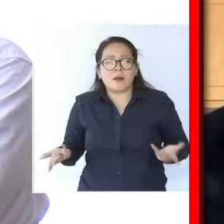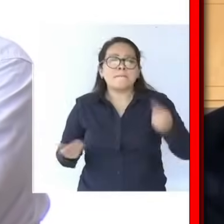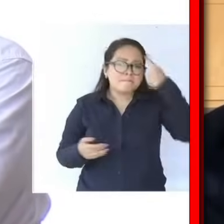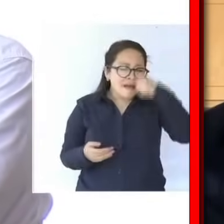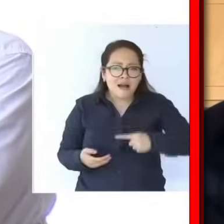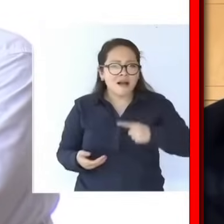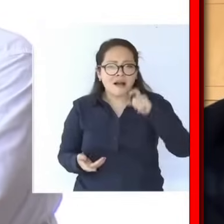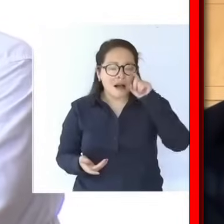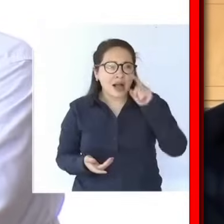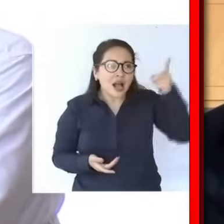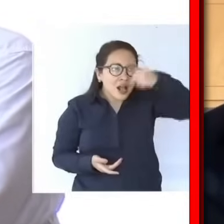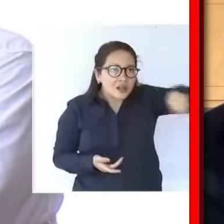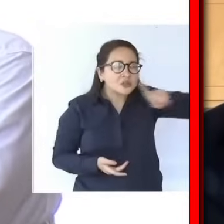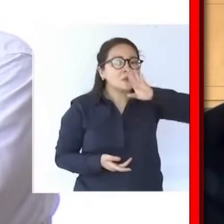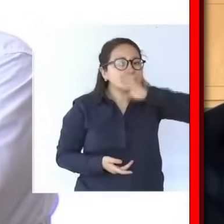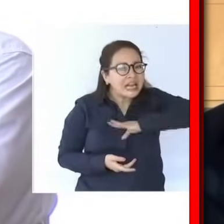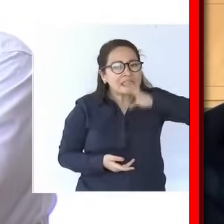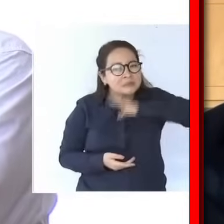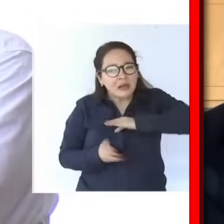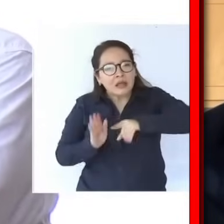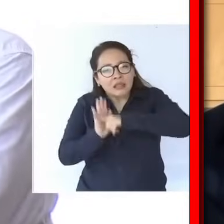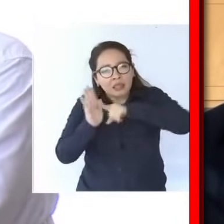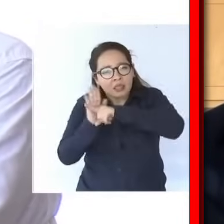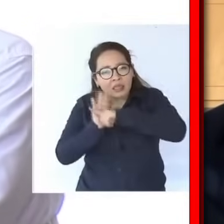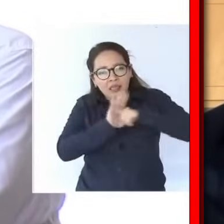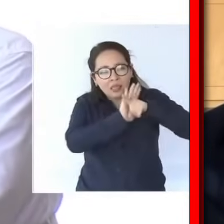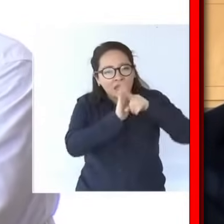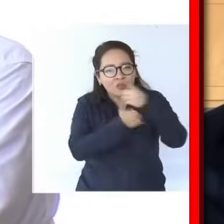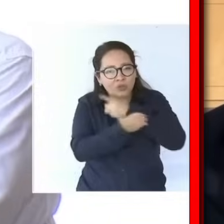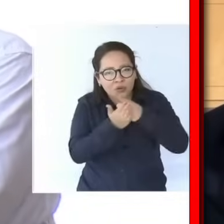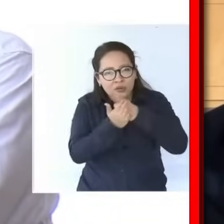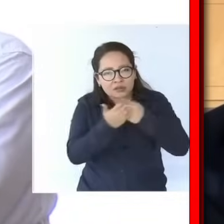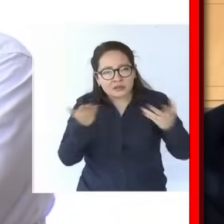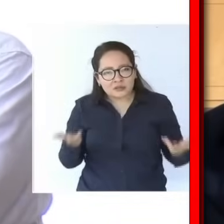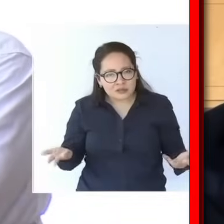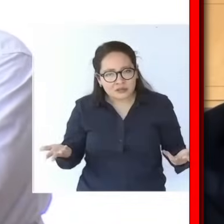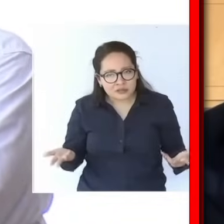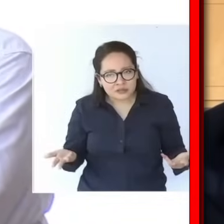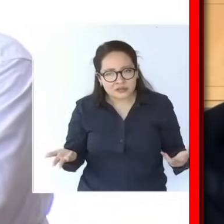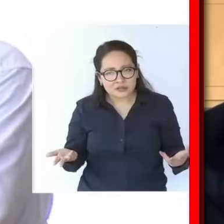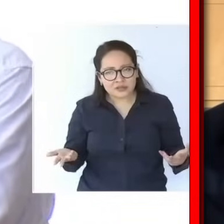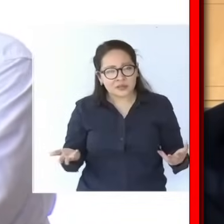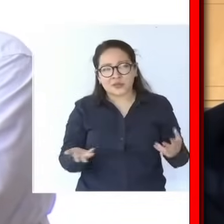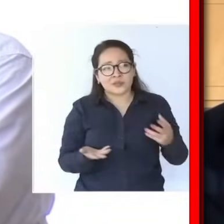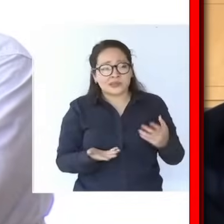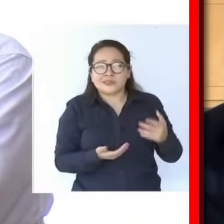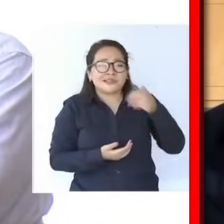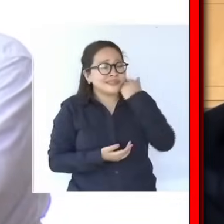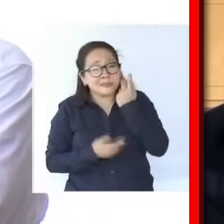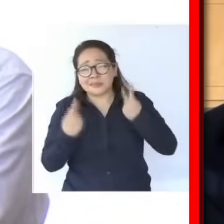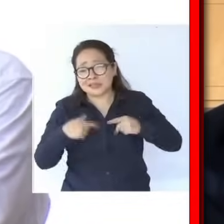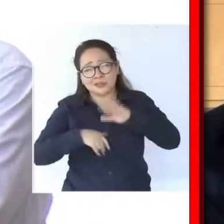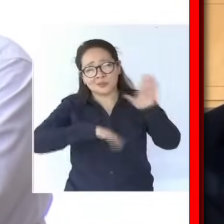no les afecten esas drogas sobre todo que no causen la muerte